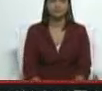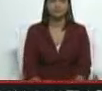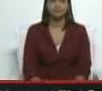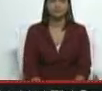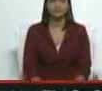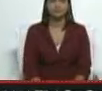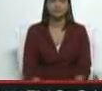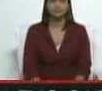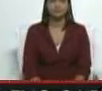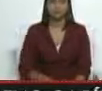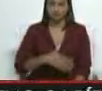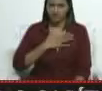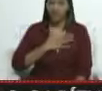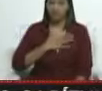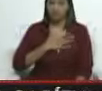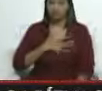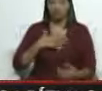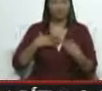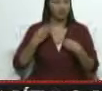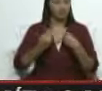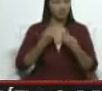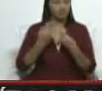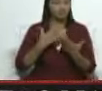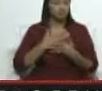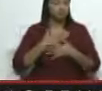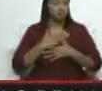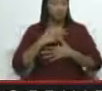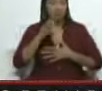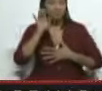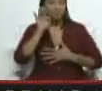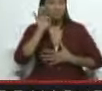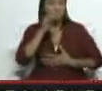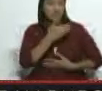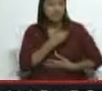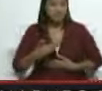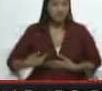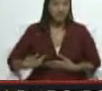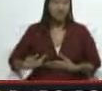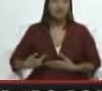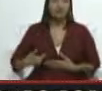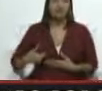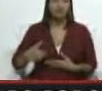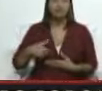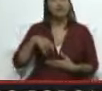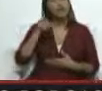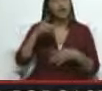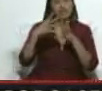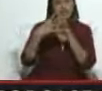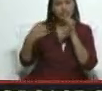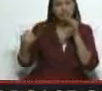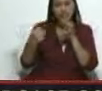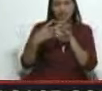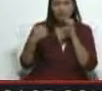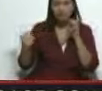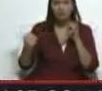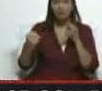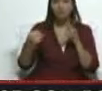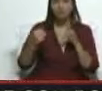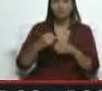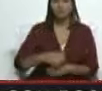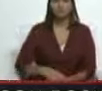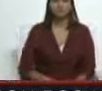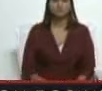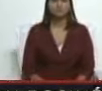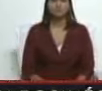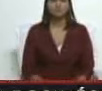vamos a ser presidente de Venezuela en el consenso en el entendimiento